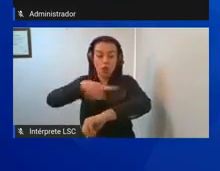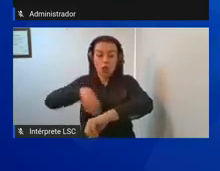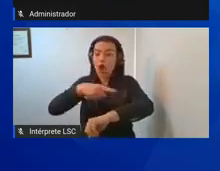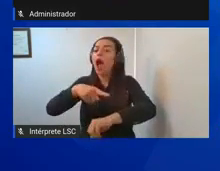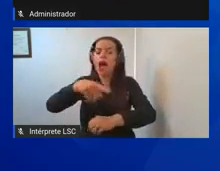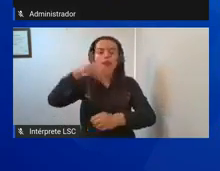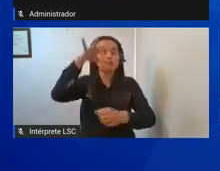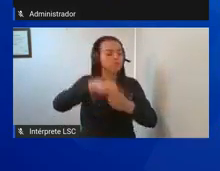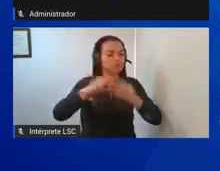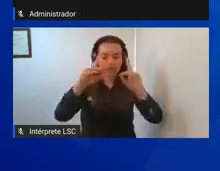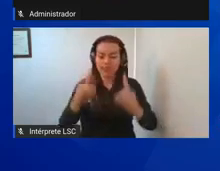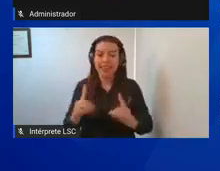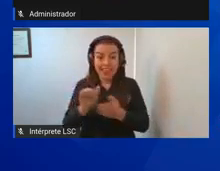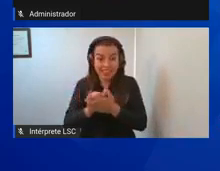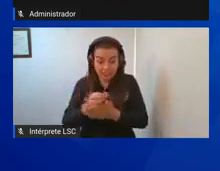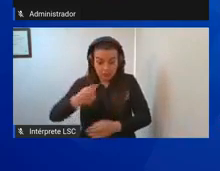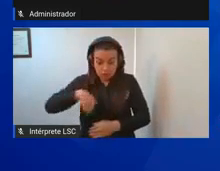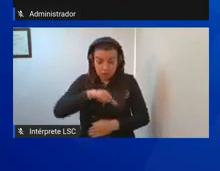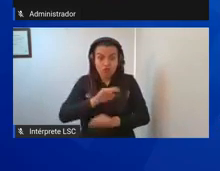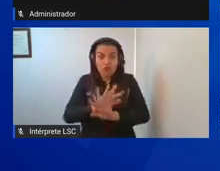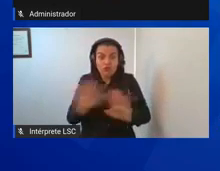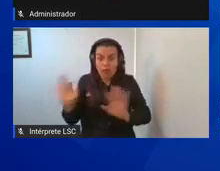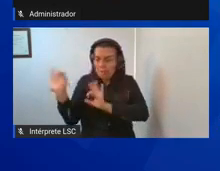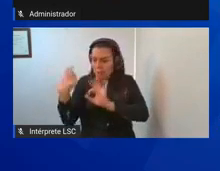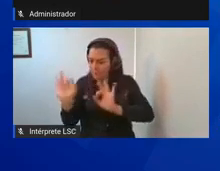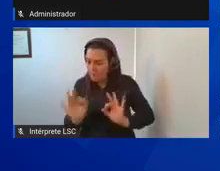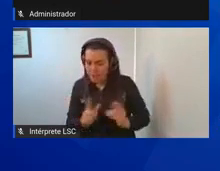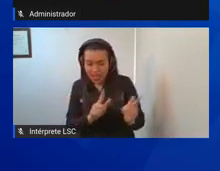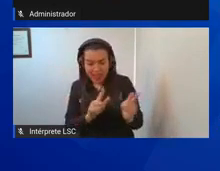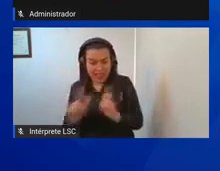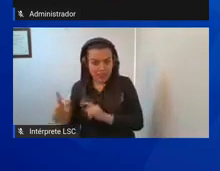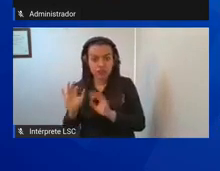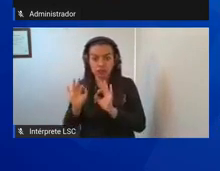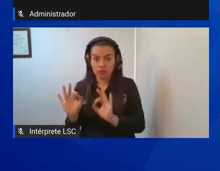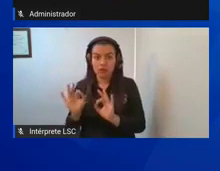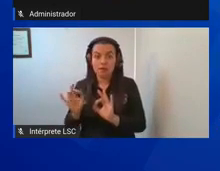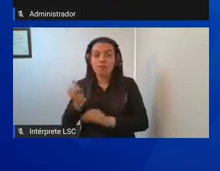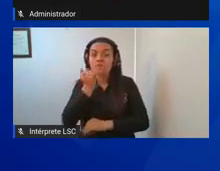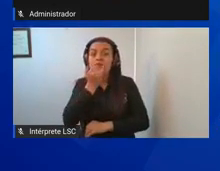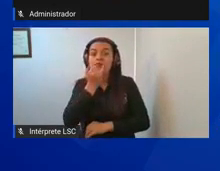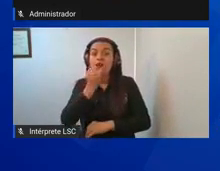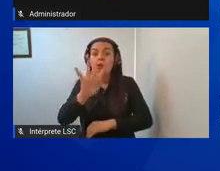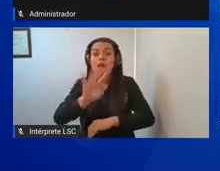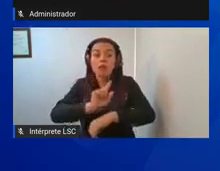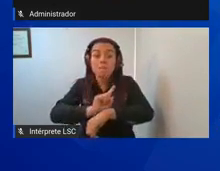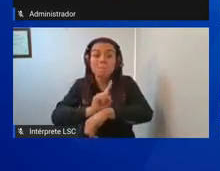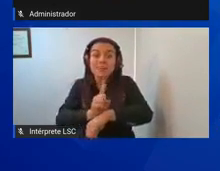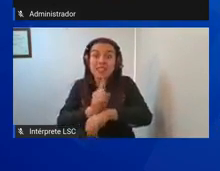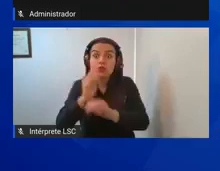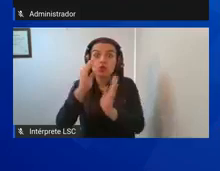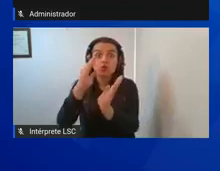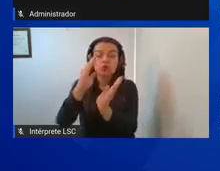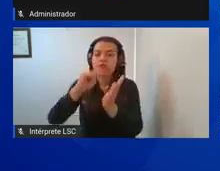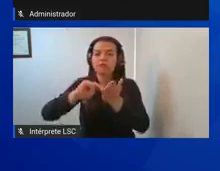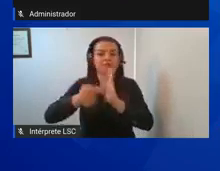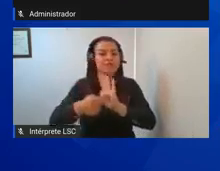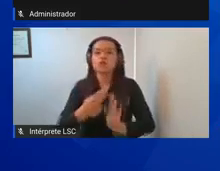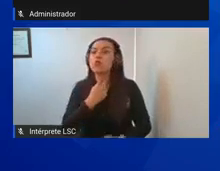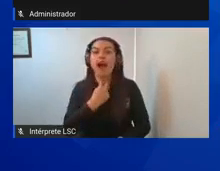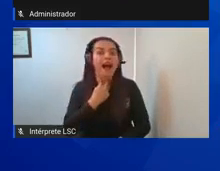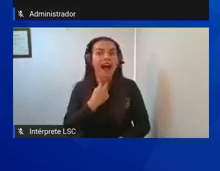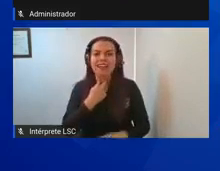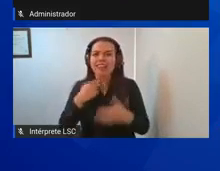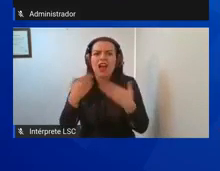ya la conciliación lista, teníamos todo organizado. El problema es que en esos 4 minutos no la hubieran alcanzado a anunciar. O sea, no hubiéramos alcanzado a